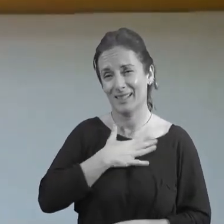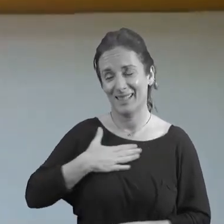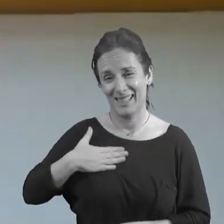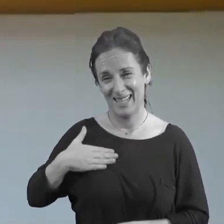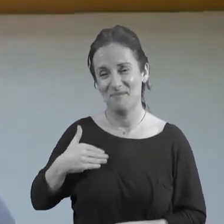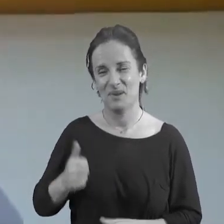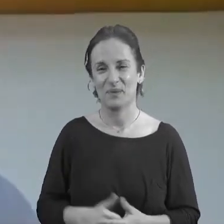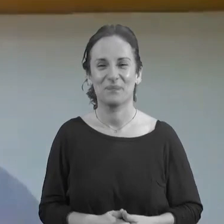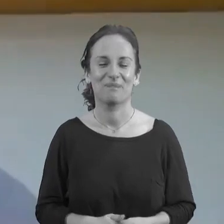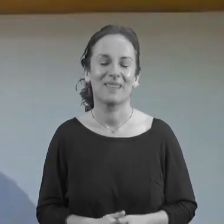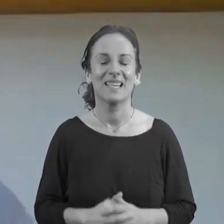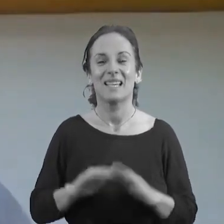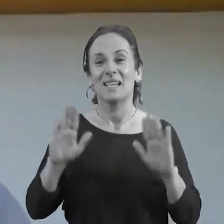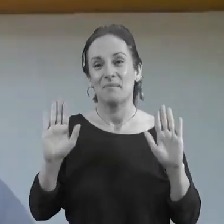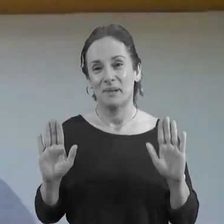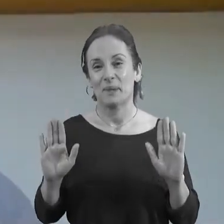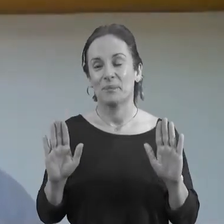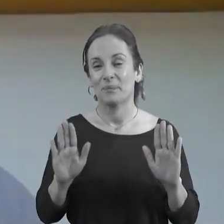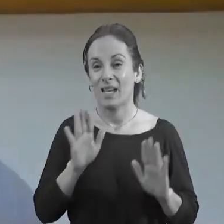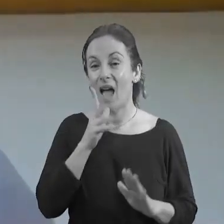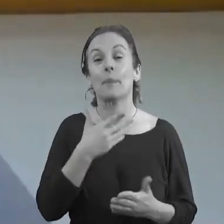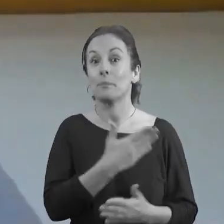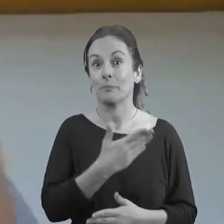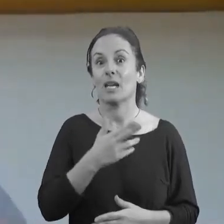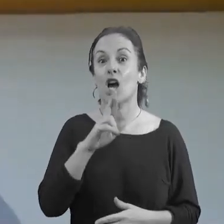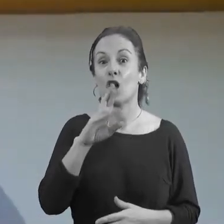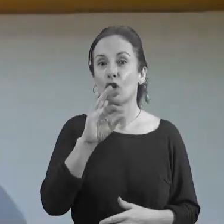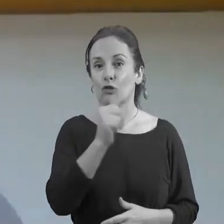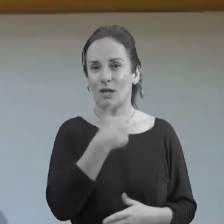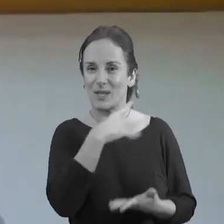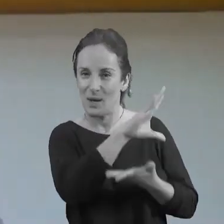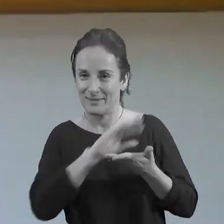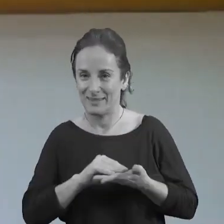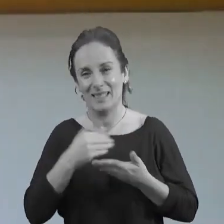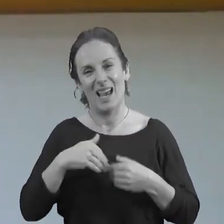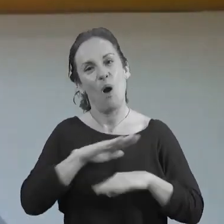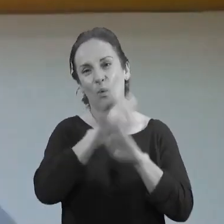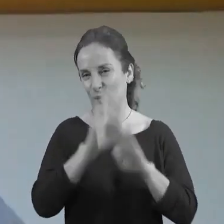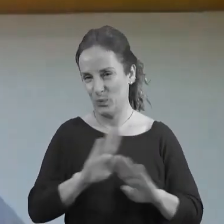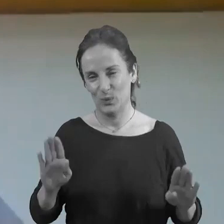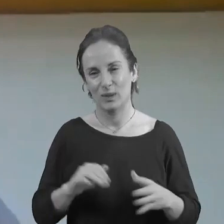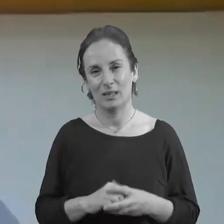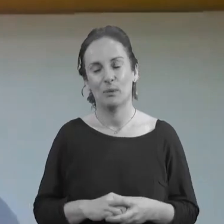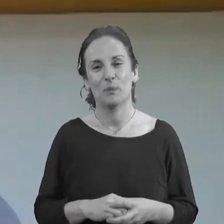no teníamos horas. Pero yo ahora con esto que decía Rosa, y si os parece vamos un poco acabando,